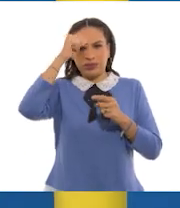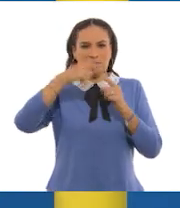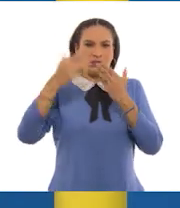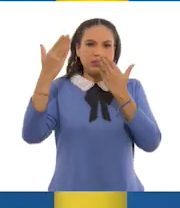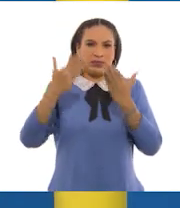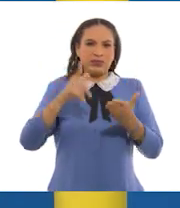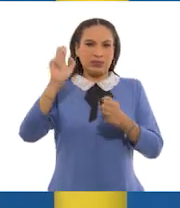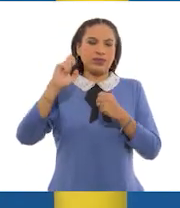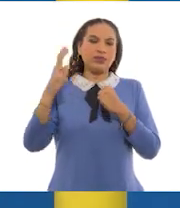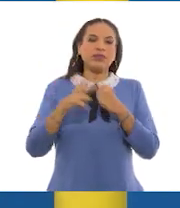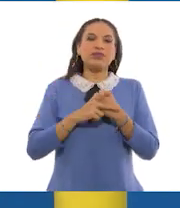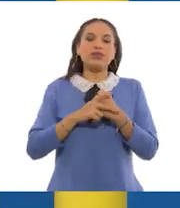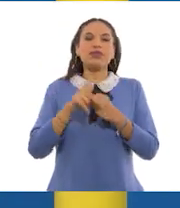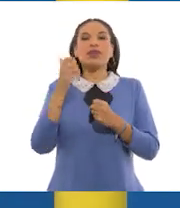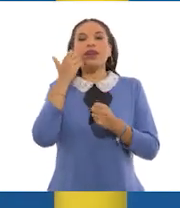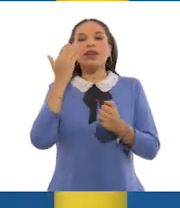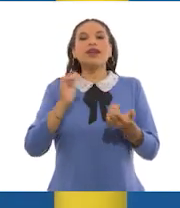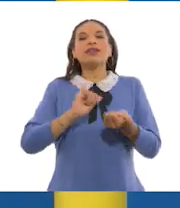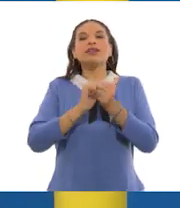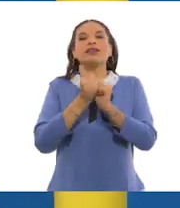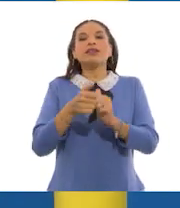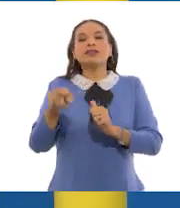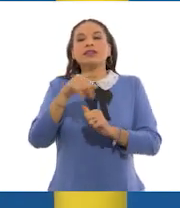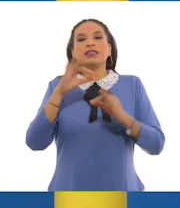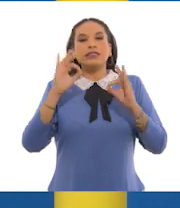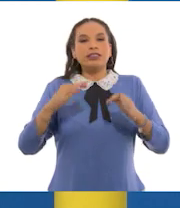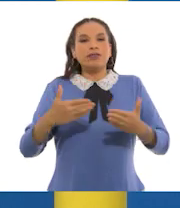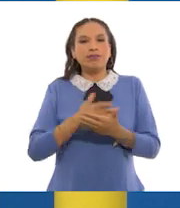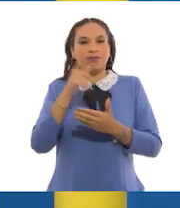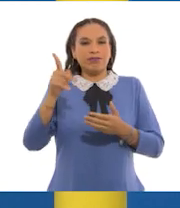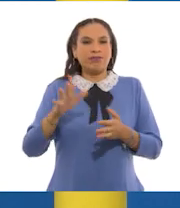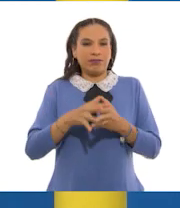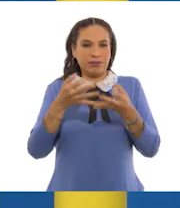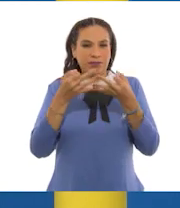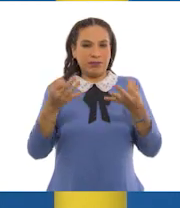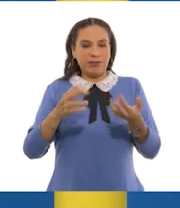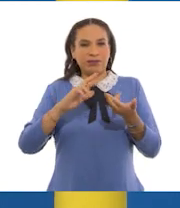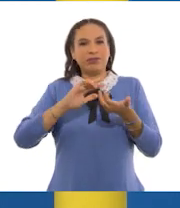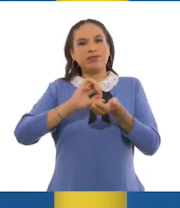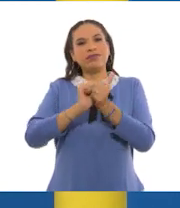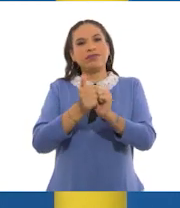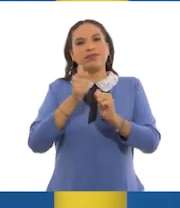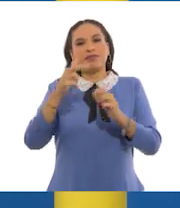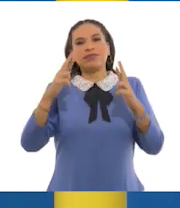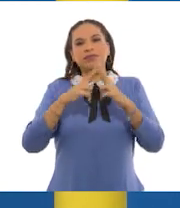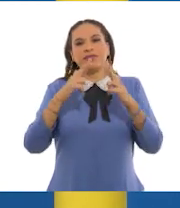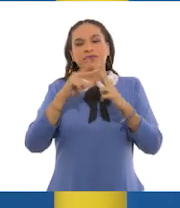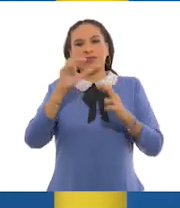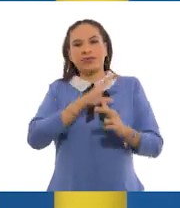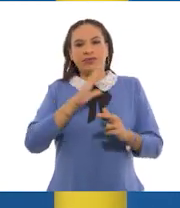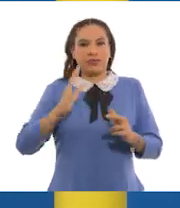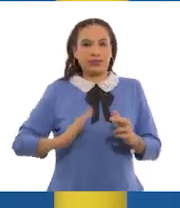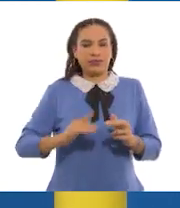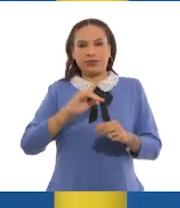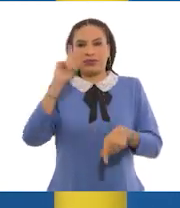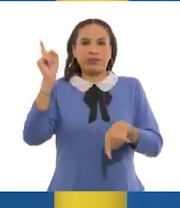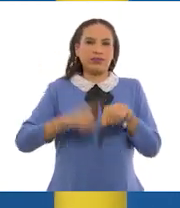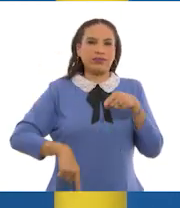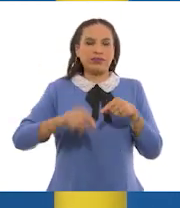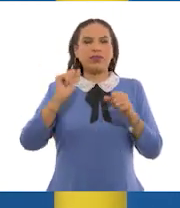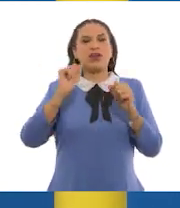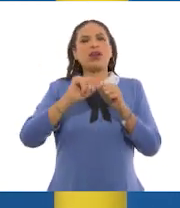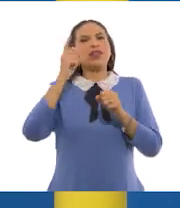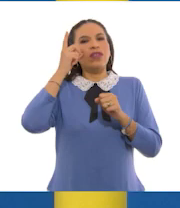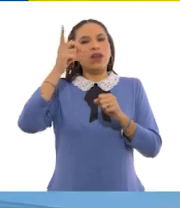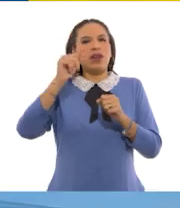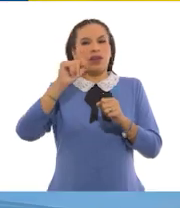llegaron desde Europa e intentaron convertir a los nativos de estas tierras a la religión cristiana, orillándolos a olvidar sus dioses y sus